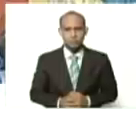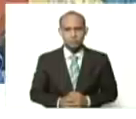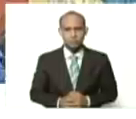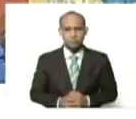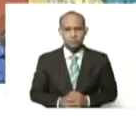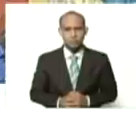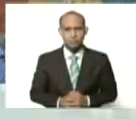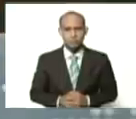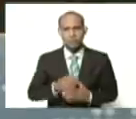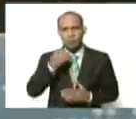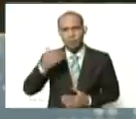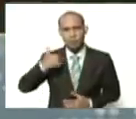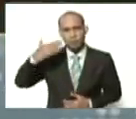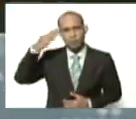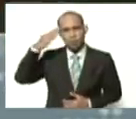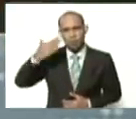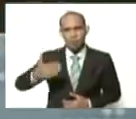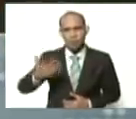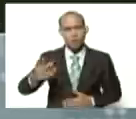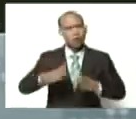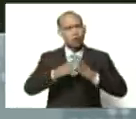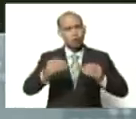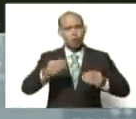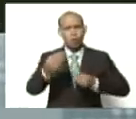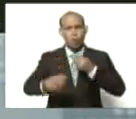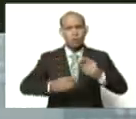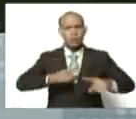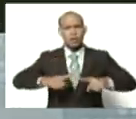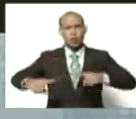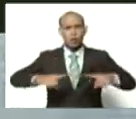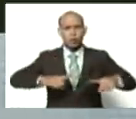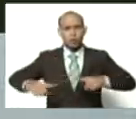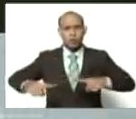Mi comandante en jefe, se han hecho coordinaciones.